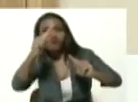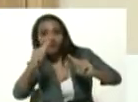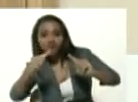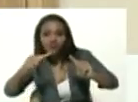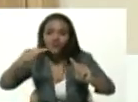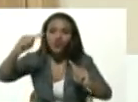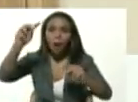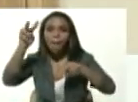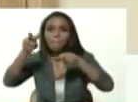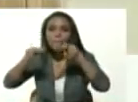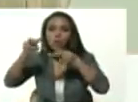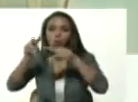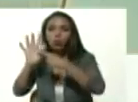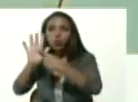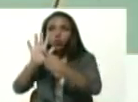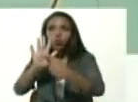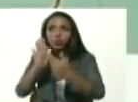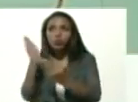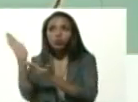exponencial.